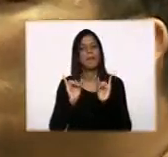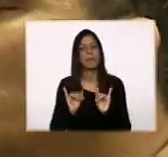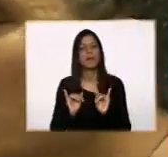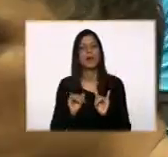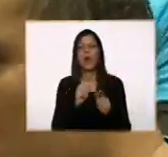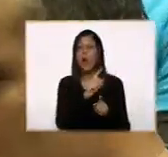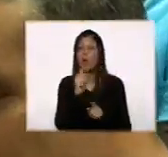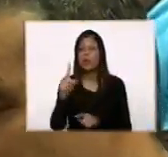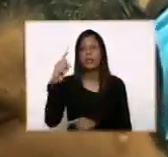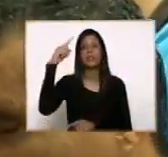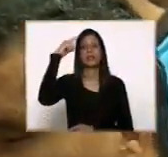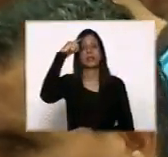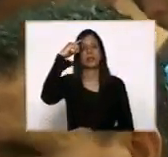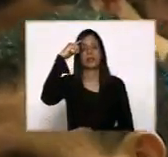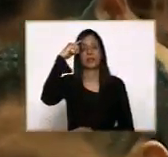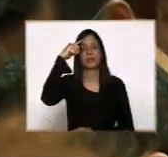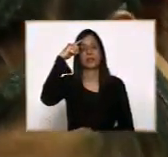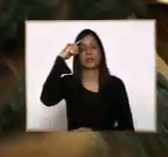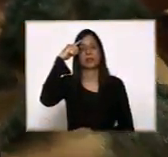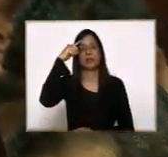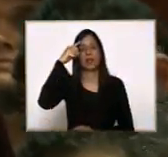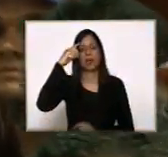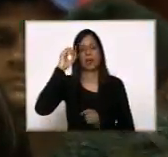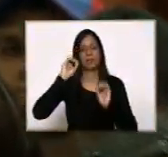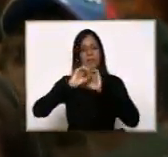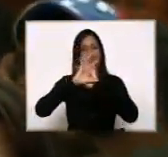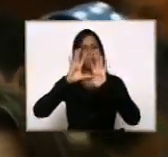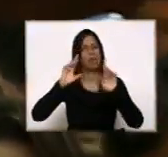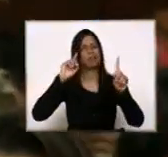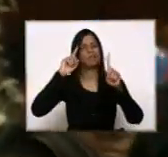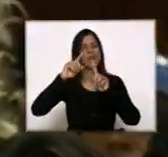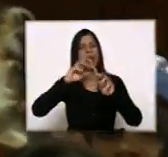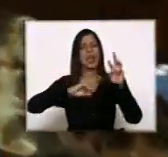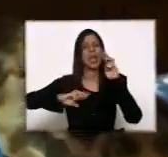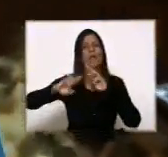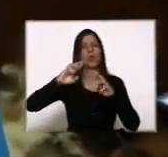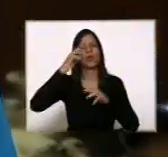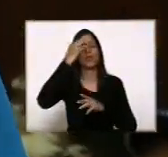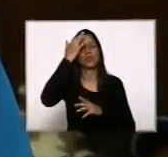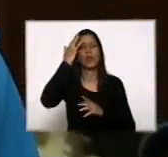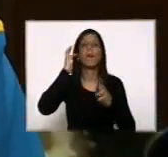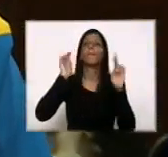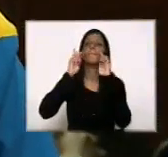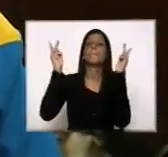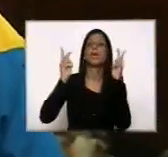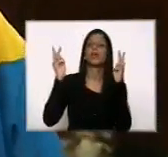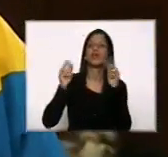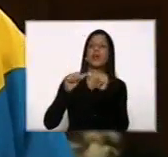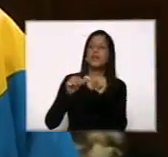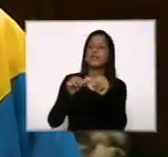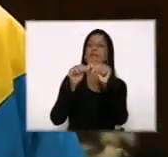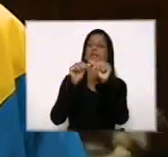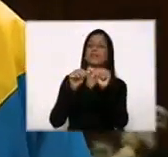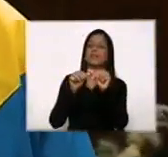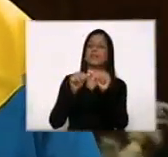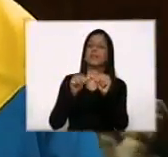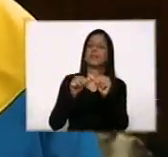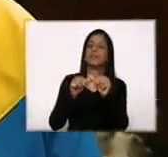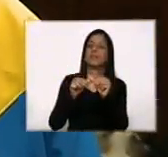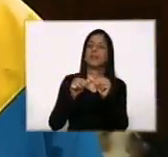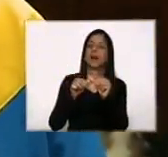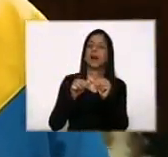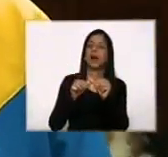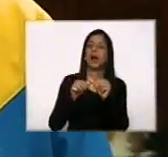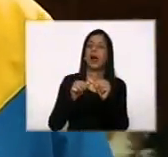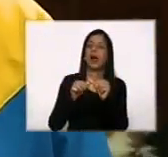Tengan presente la clave para que la revolución siga siendo victoriosa. Dejarse guiar por el